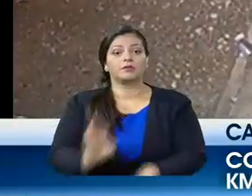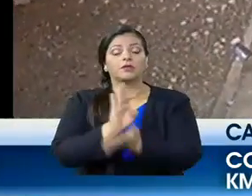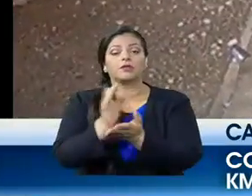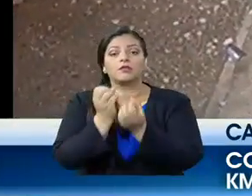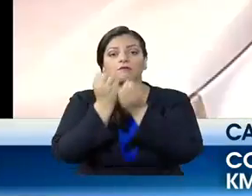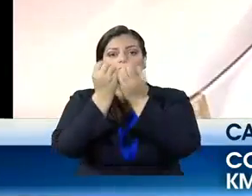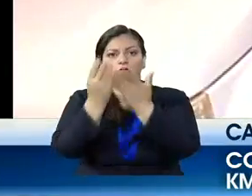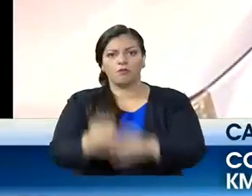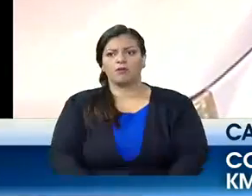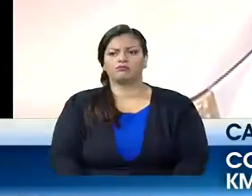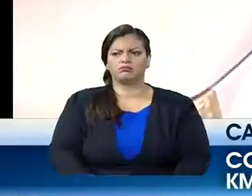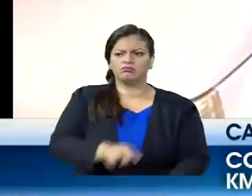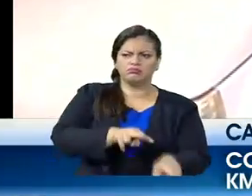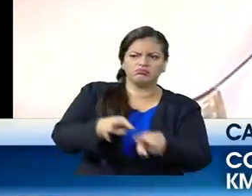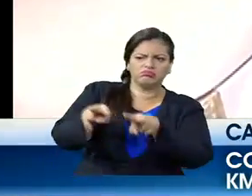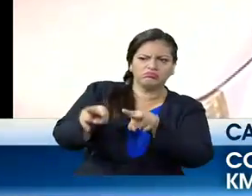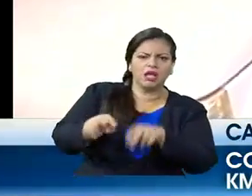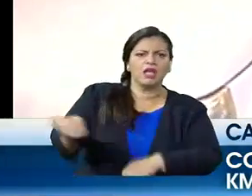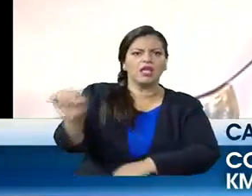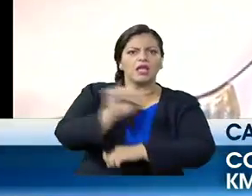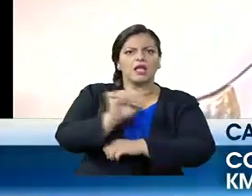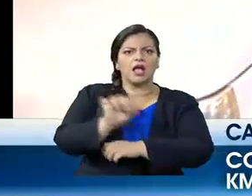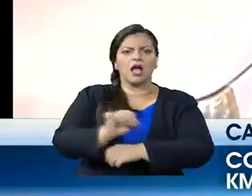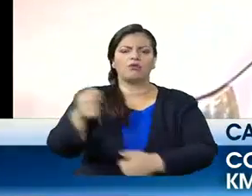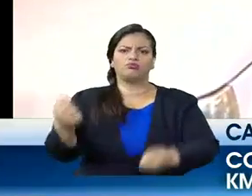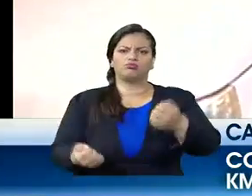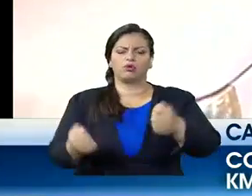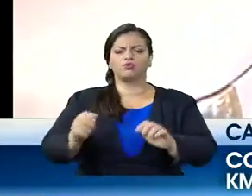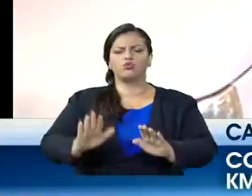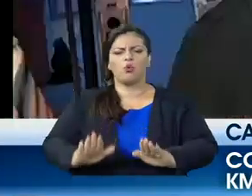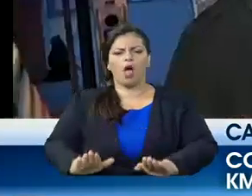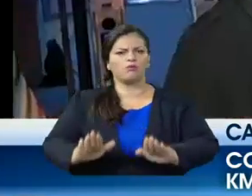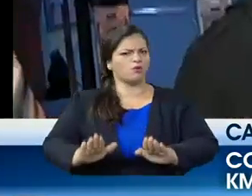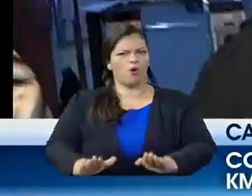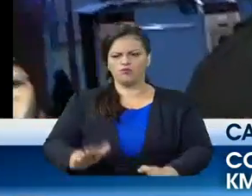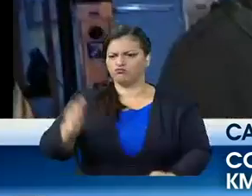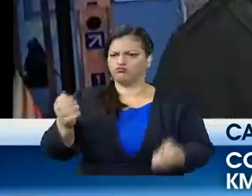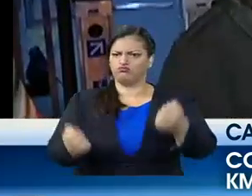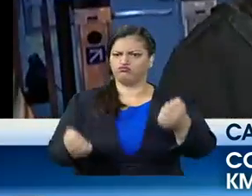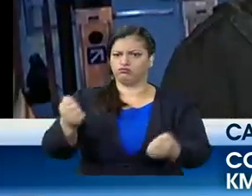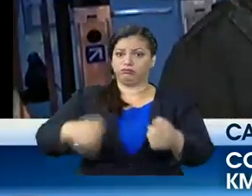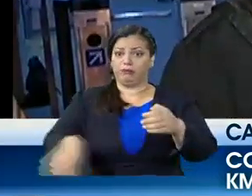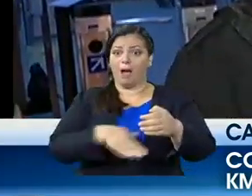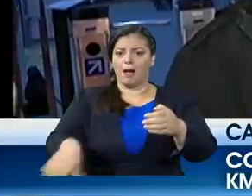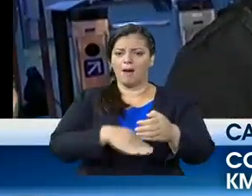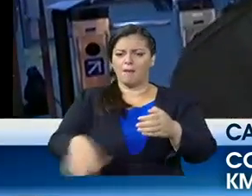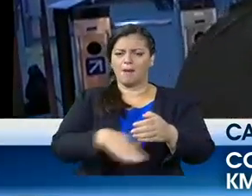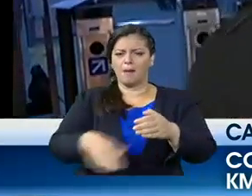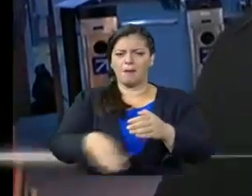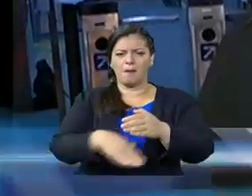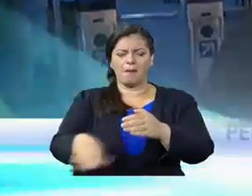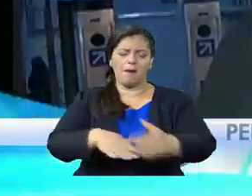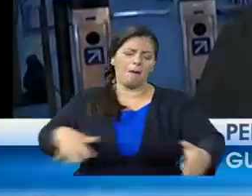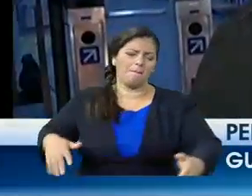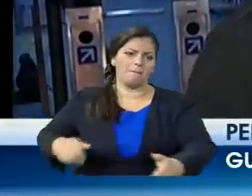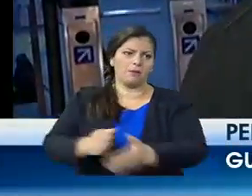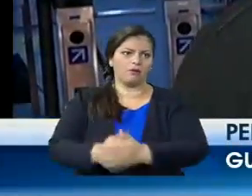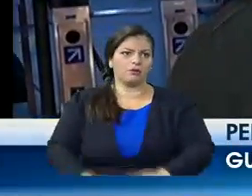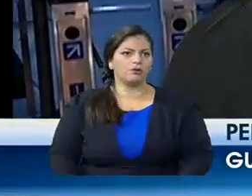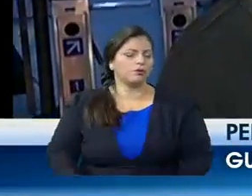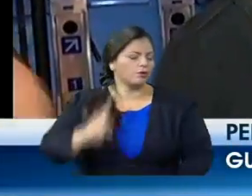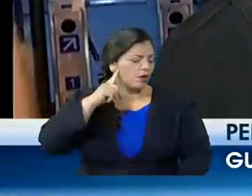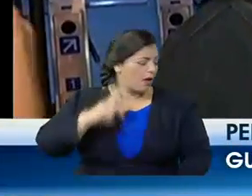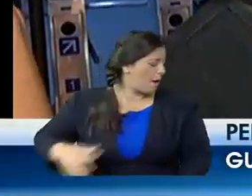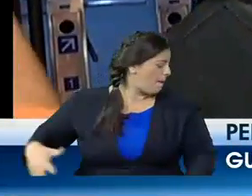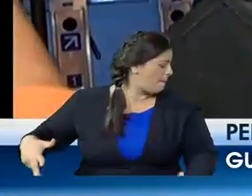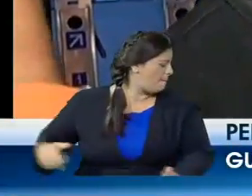de velocidad y que de un momento a otro perdió pista. Lo que escuché fue como una explosión, que se le